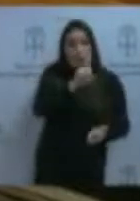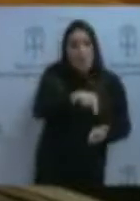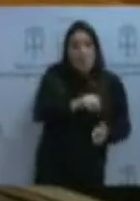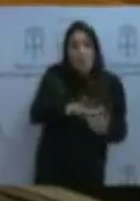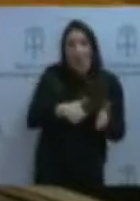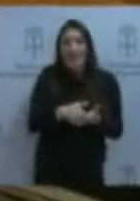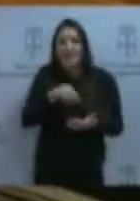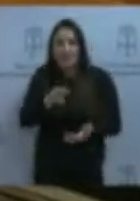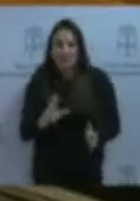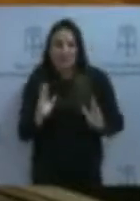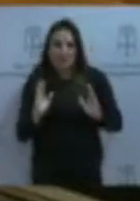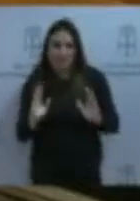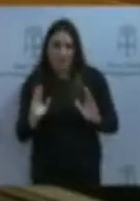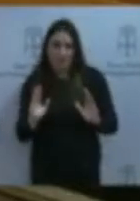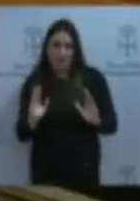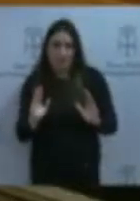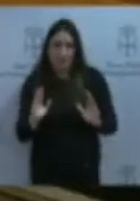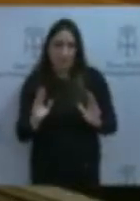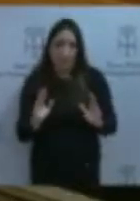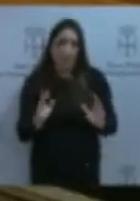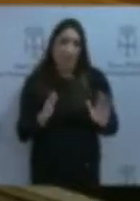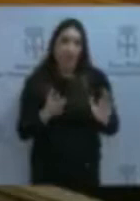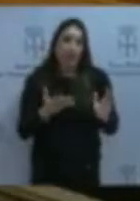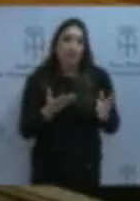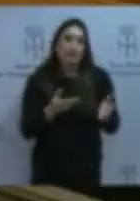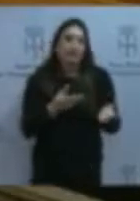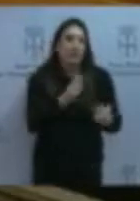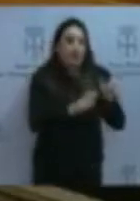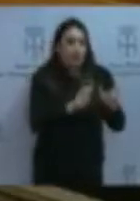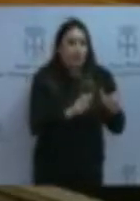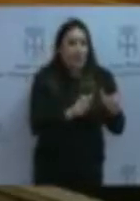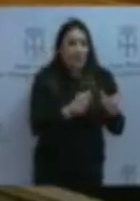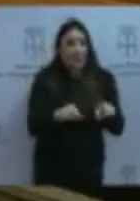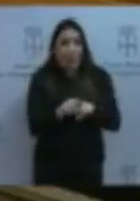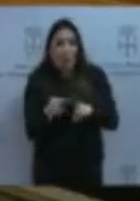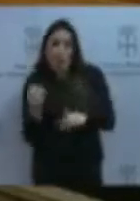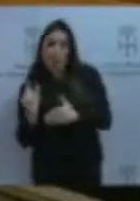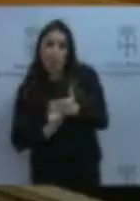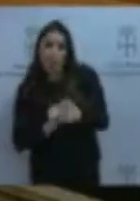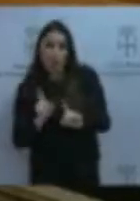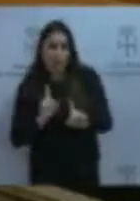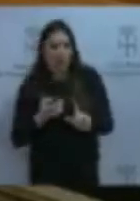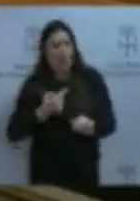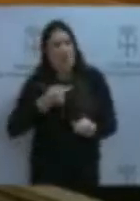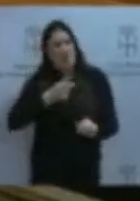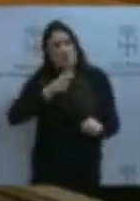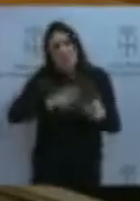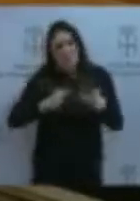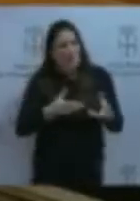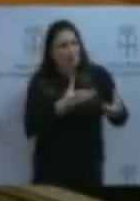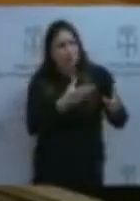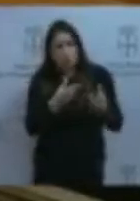¿no? No son tantas personas como contratos, pero sí son miles de personas las que trabajan de